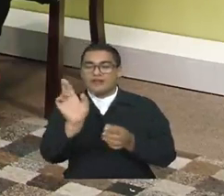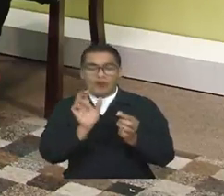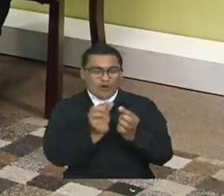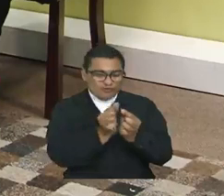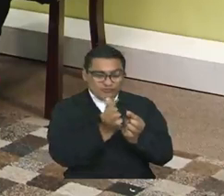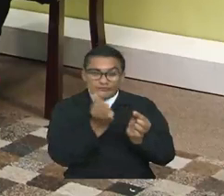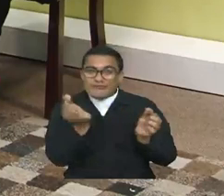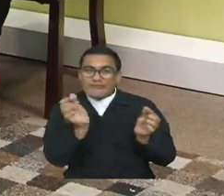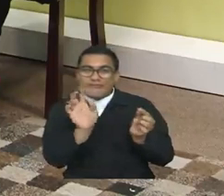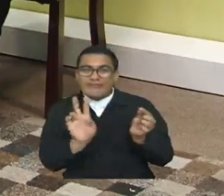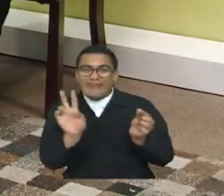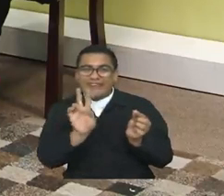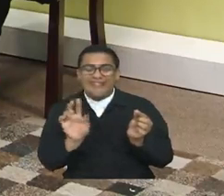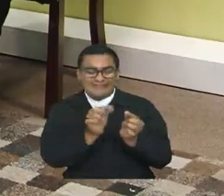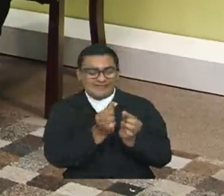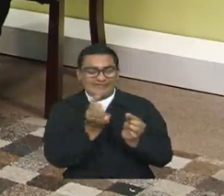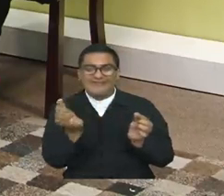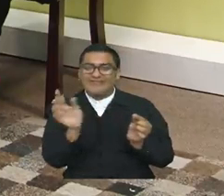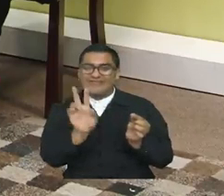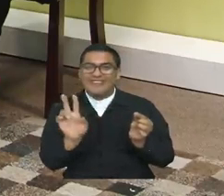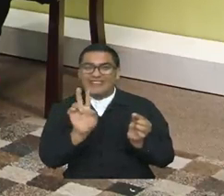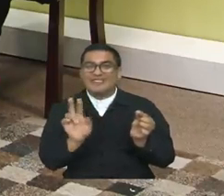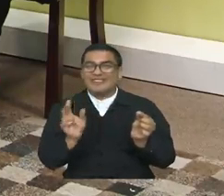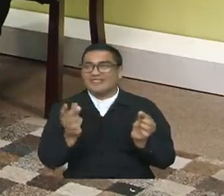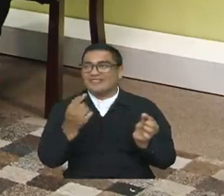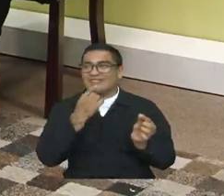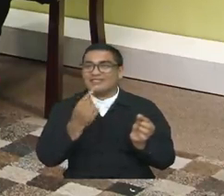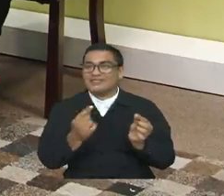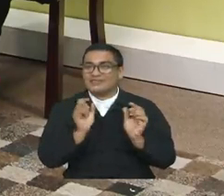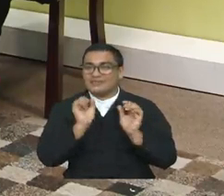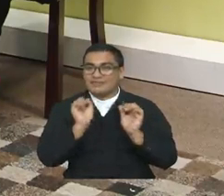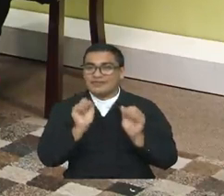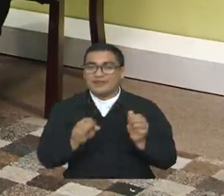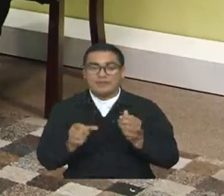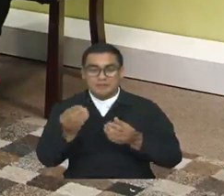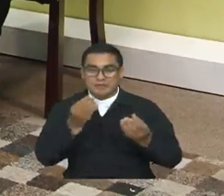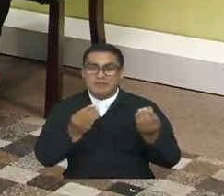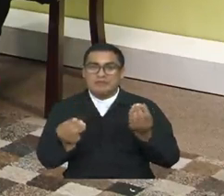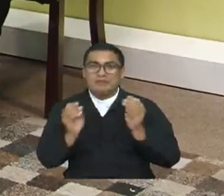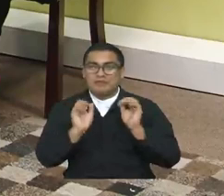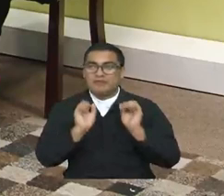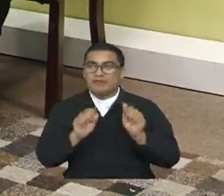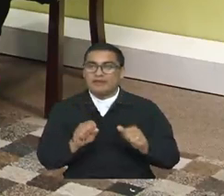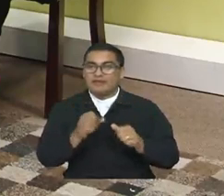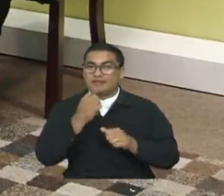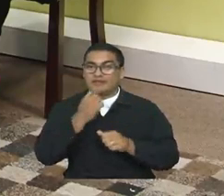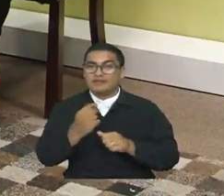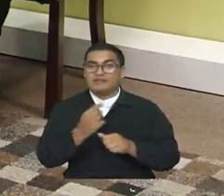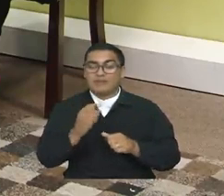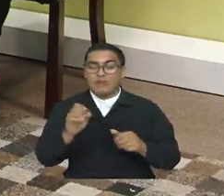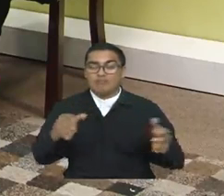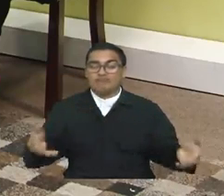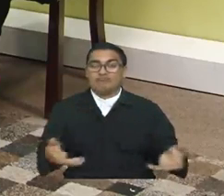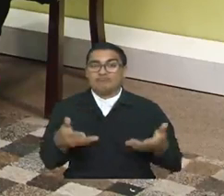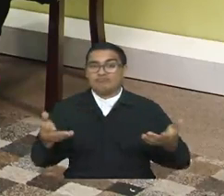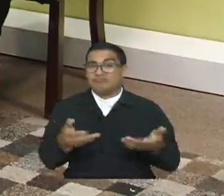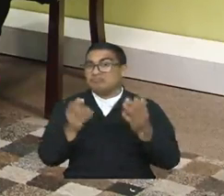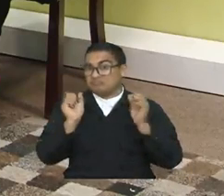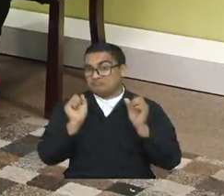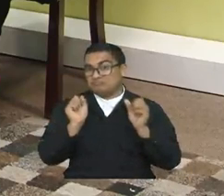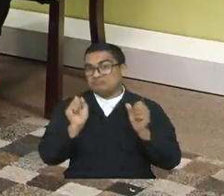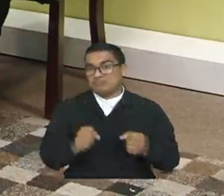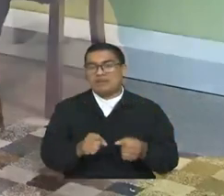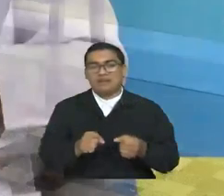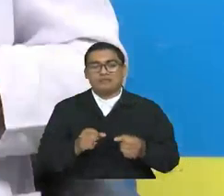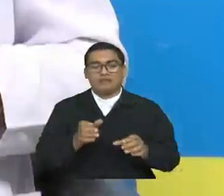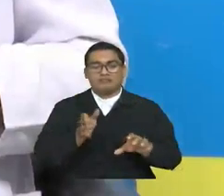siempre hago hincapié que los frijolitos en vainas se pueden comer desde solitos ellos, medio cociditos, o ensaladas. Siempre hay